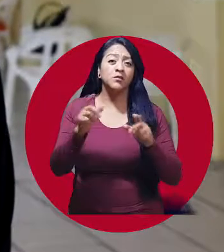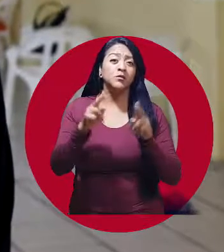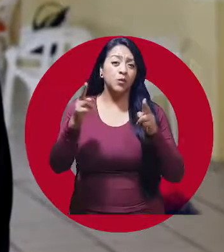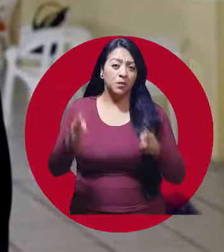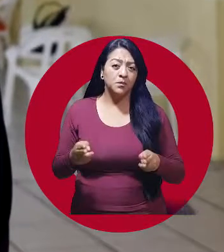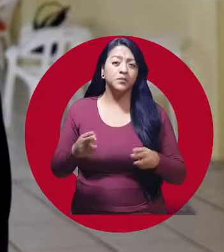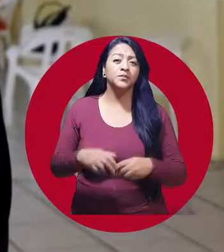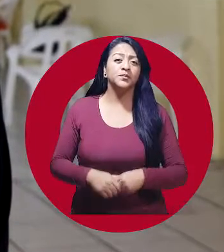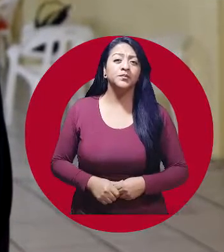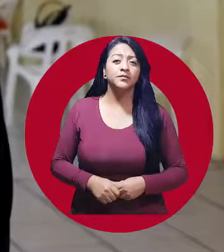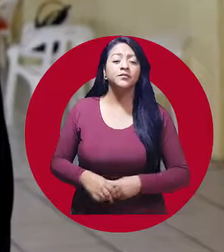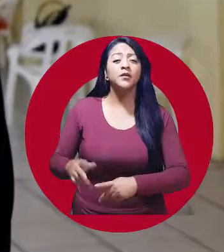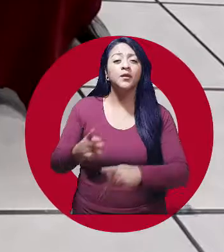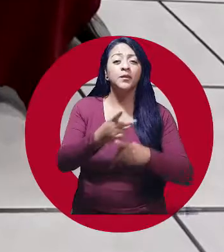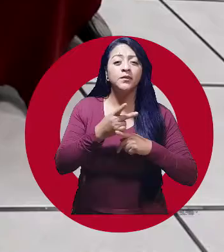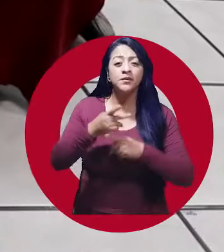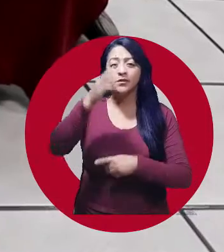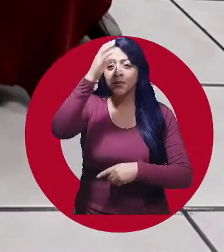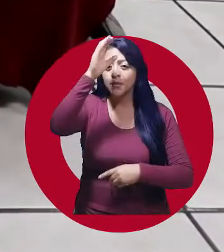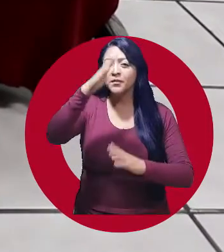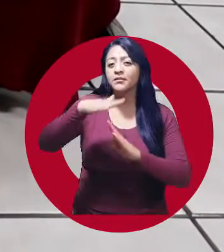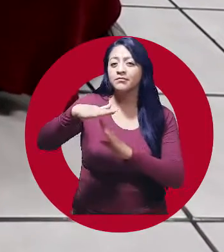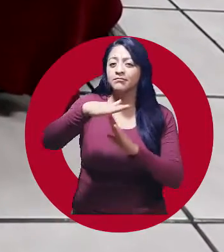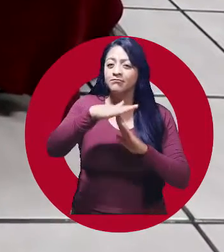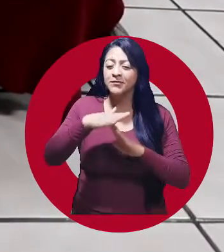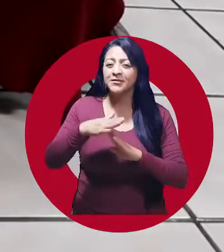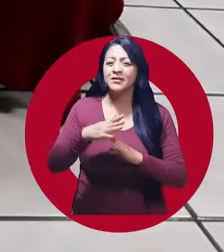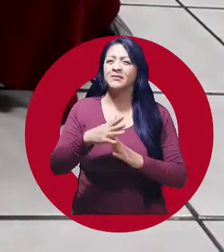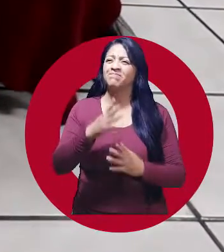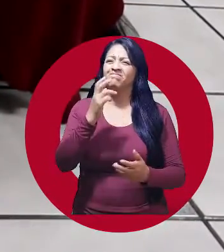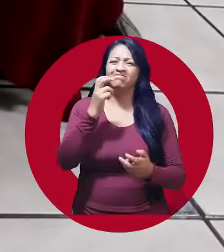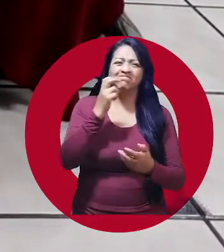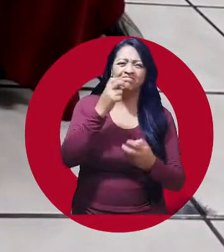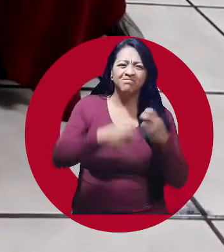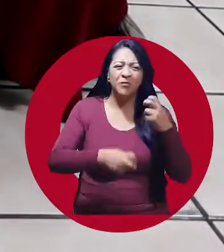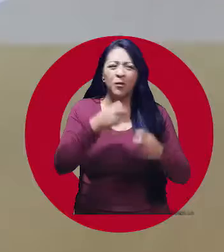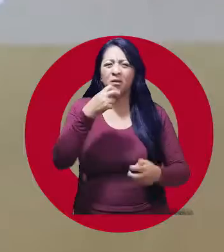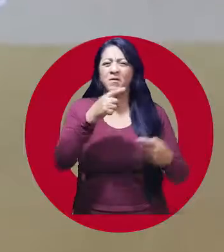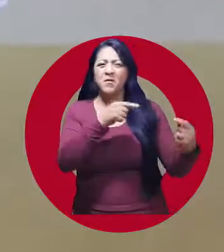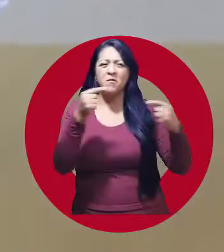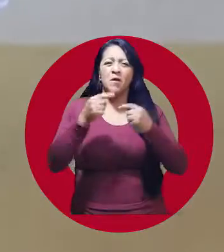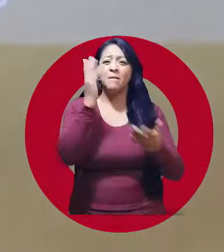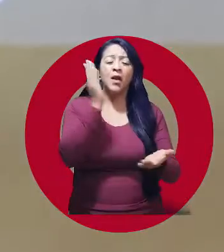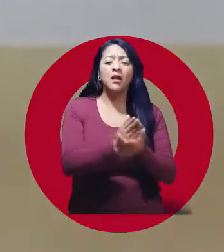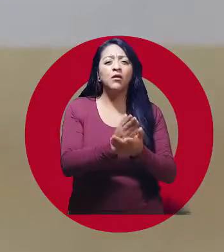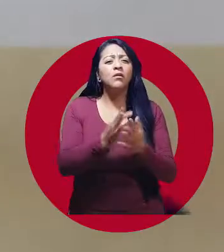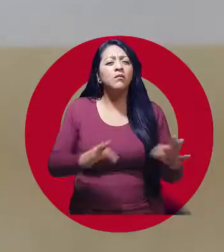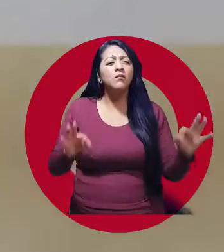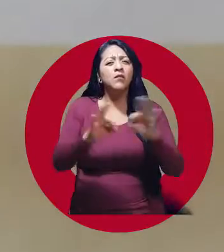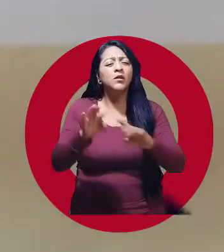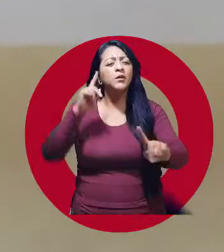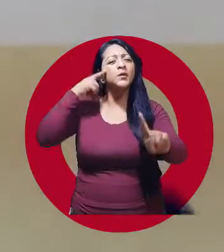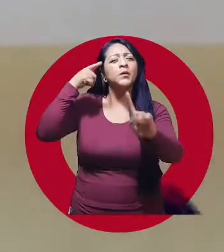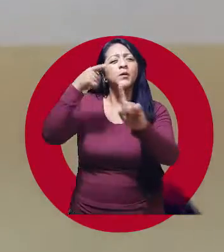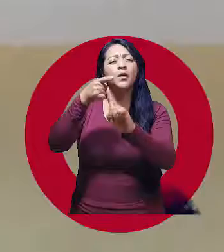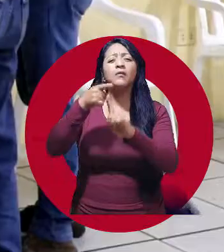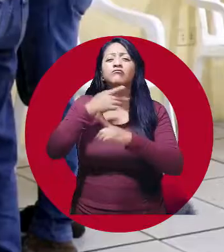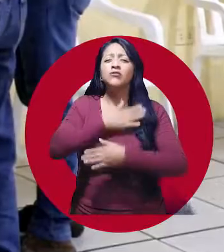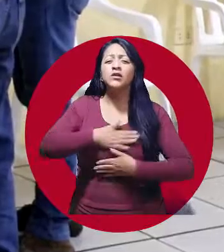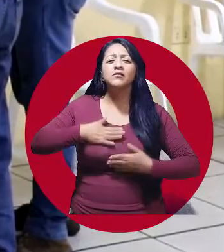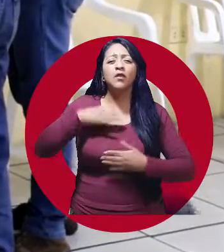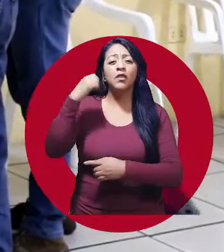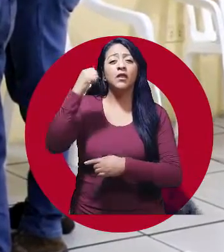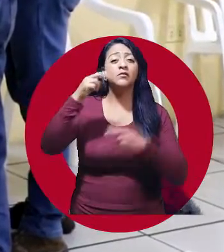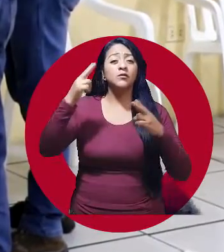en contexto de movilidad humana. El concepto de cultura de paz no es solo ausencia de conflictos o guerra, sino es un fin, un objetivo imprescindible